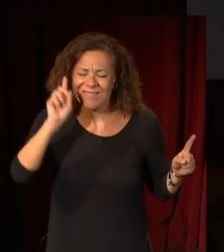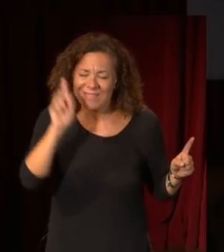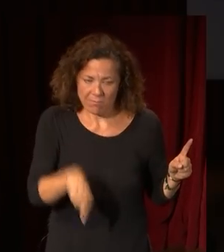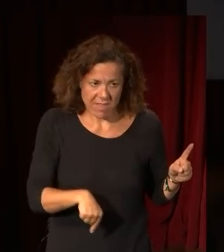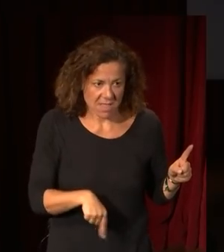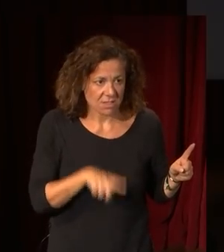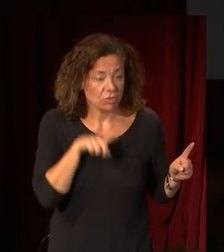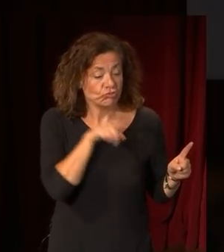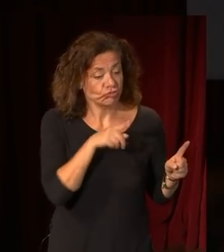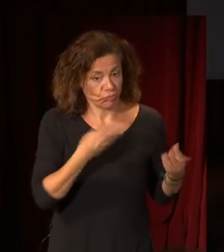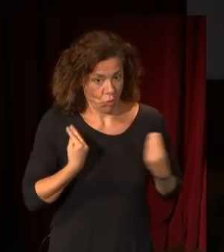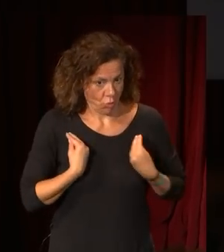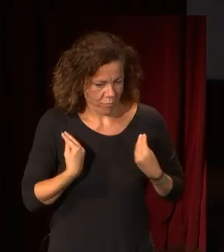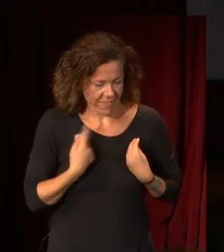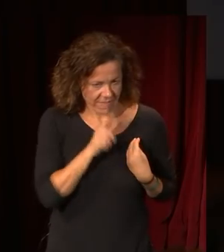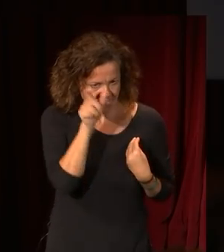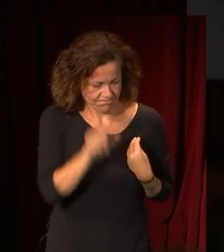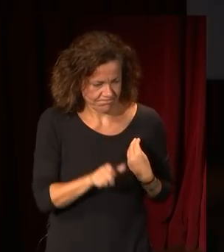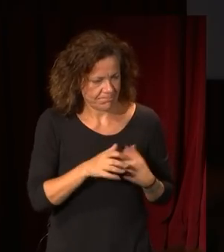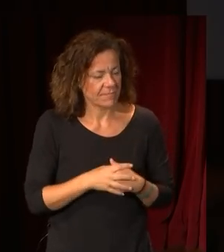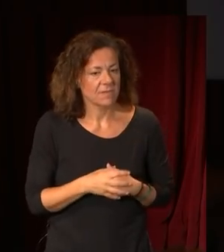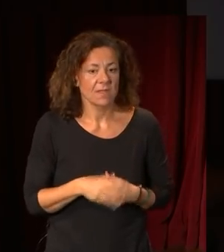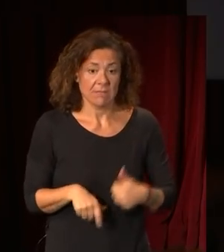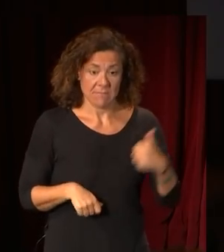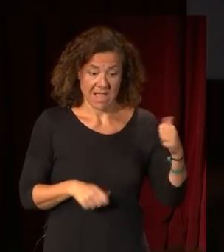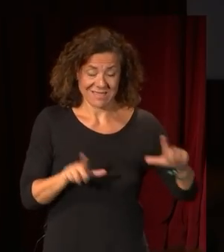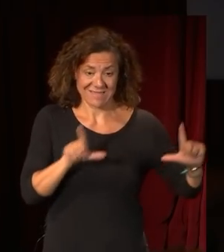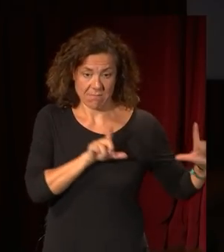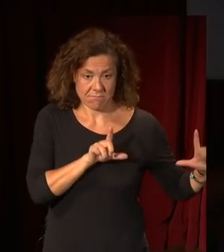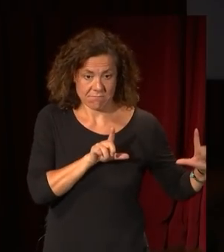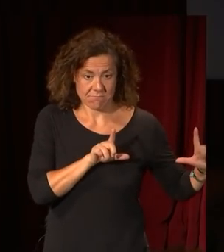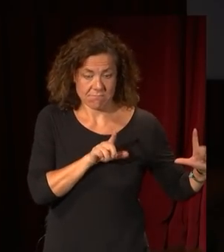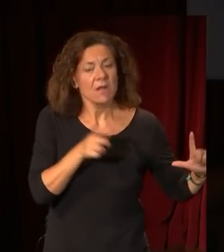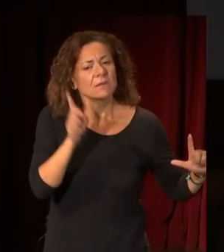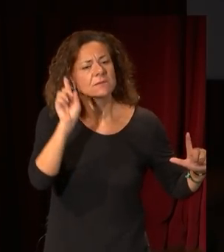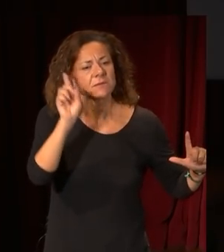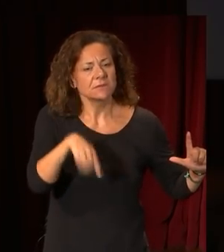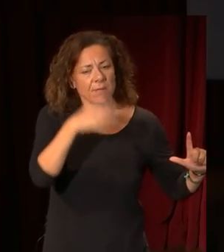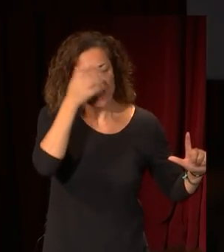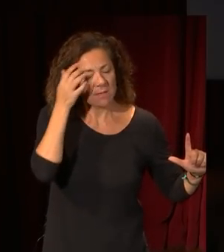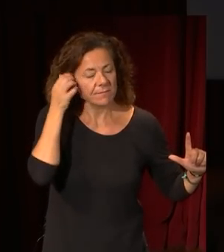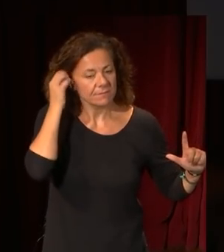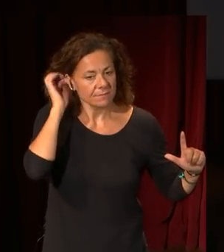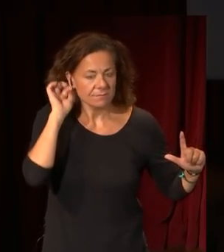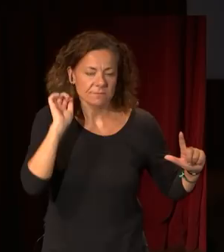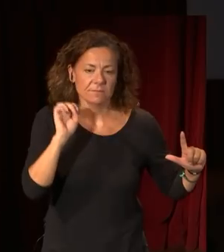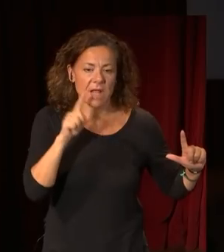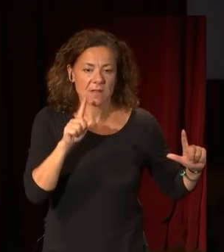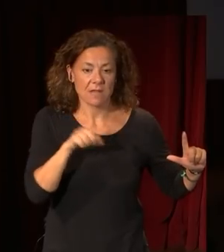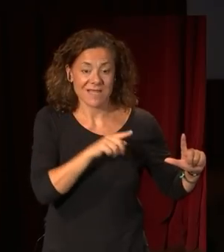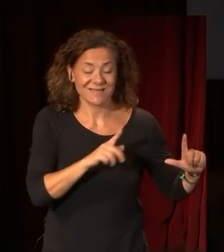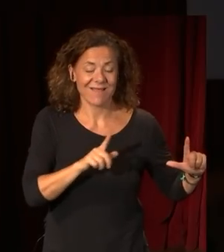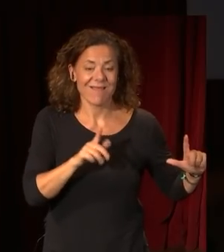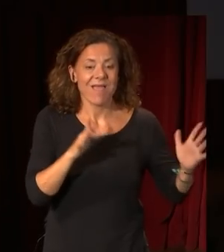propia biografía del personaje esta tabla magnífica con la que también abrimos la exposición este